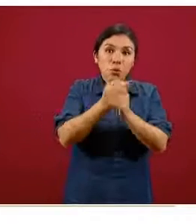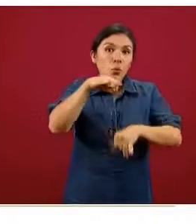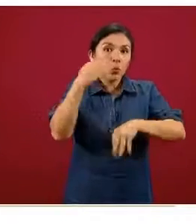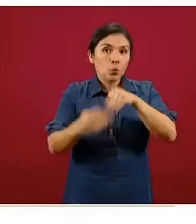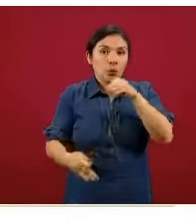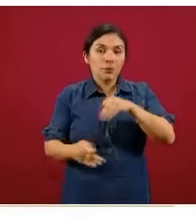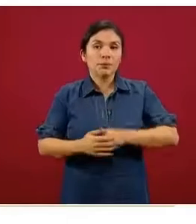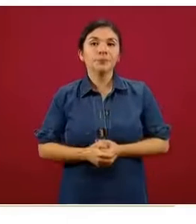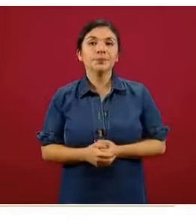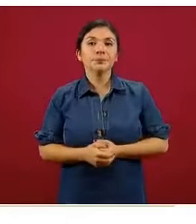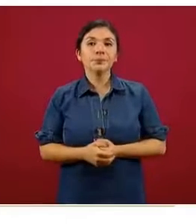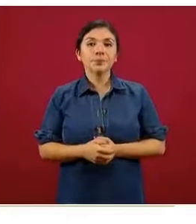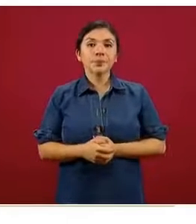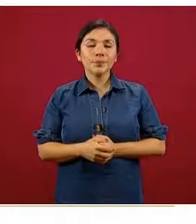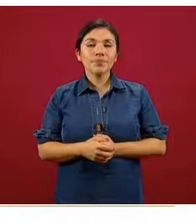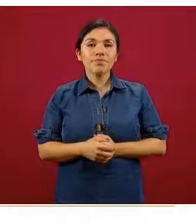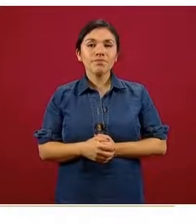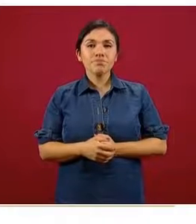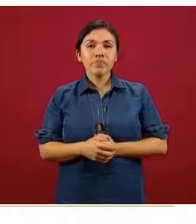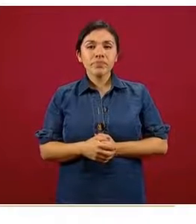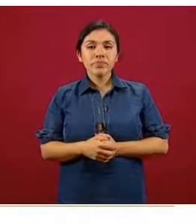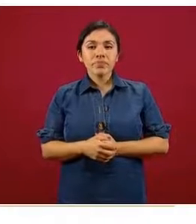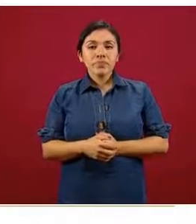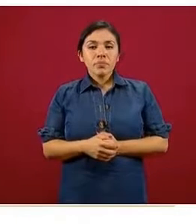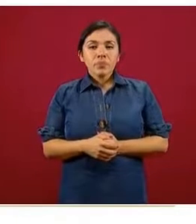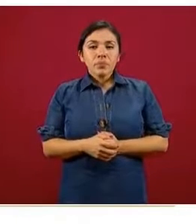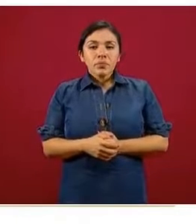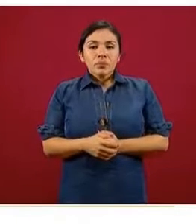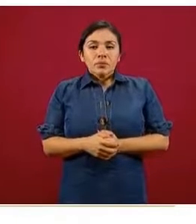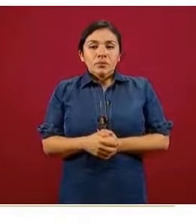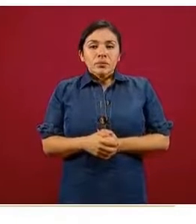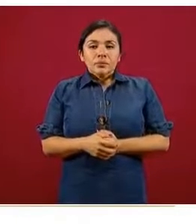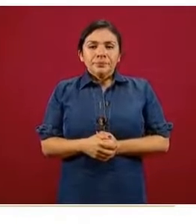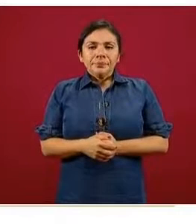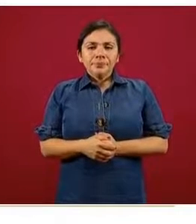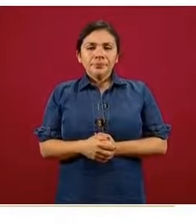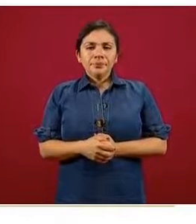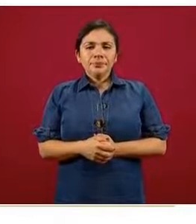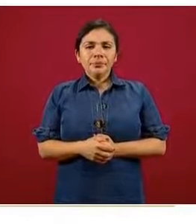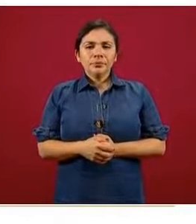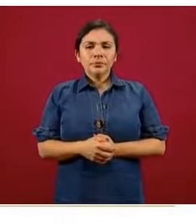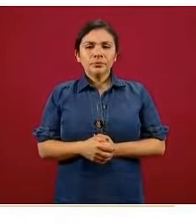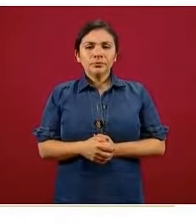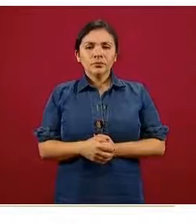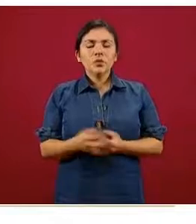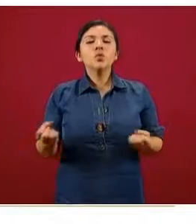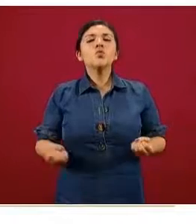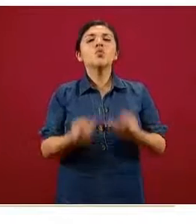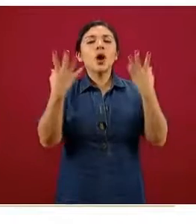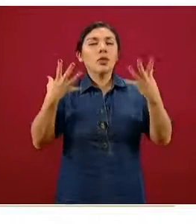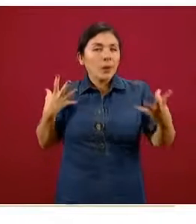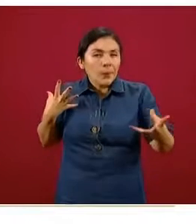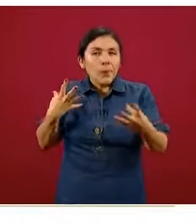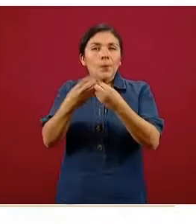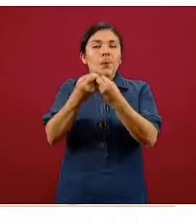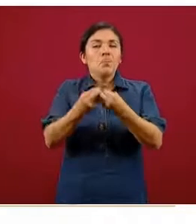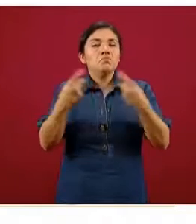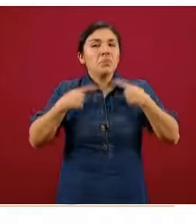final. Veamos la siguiente diapositiva. Es nuestra curva de casos confirmados